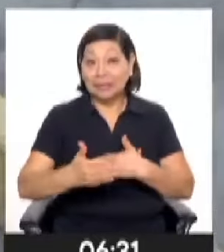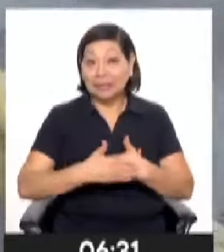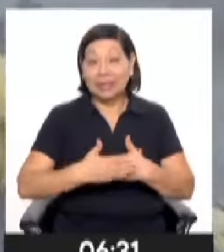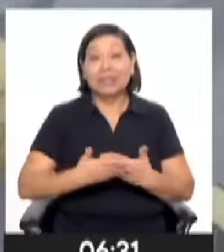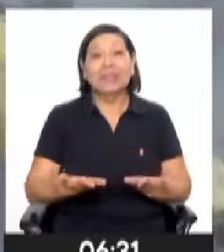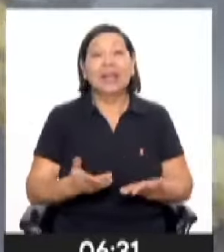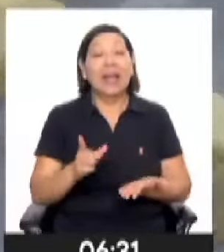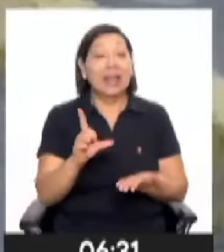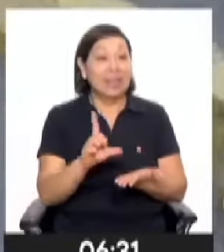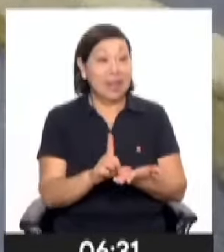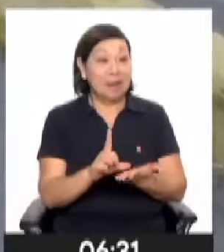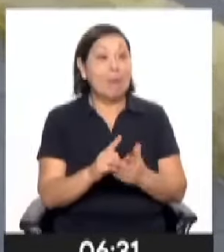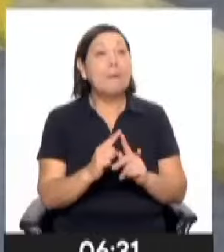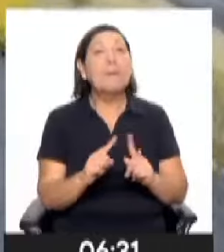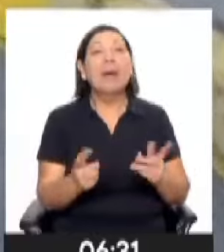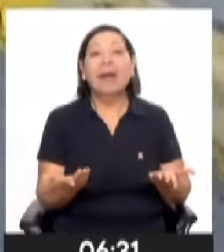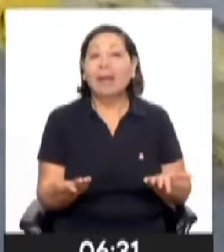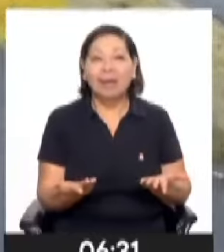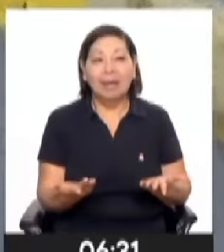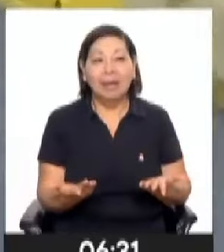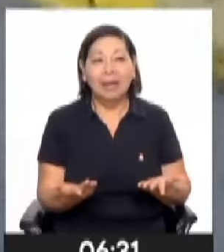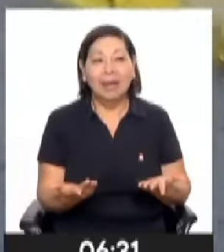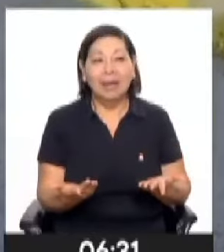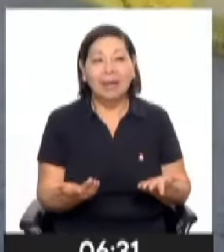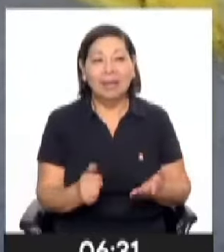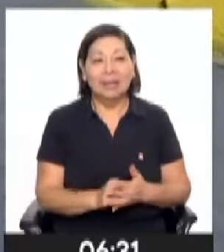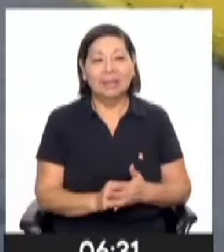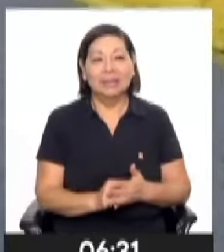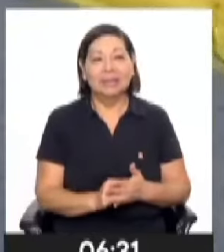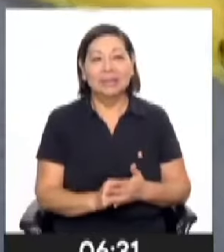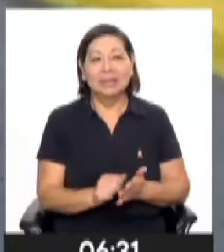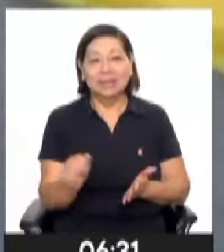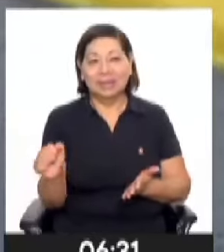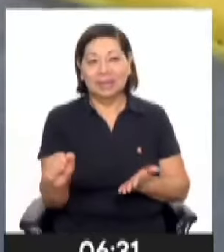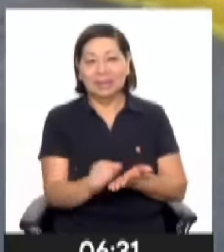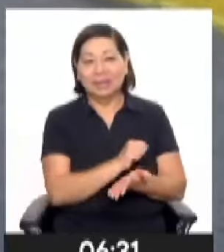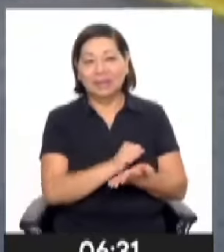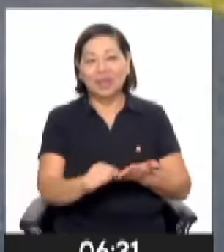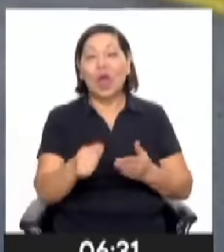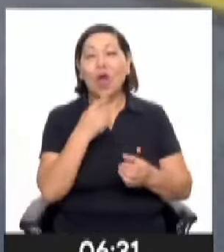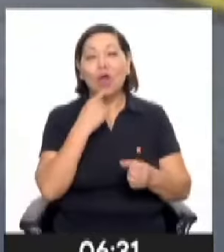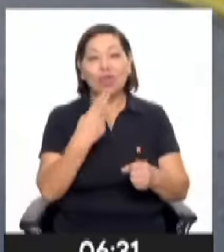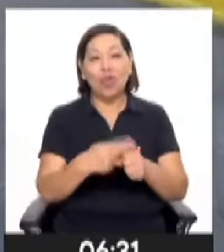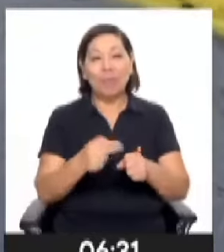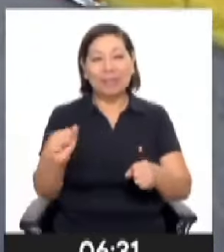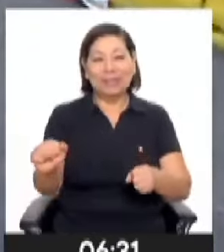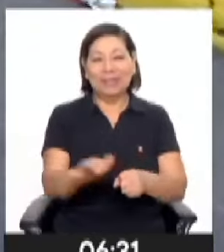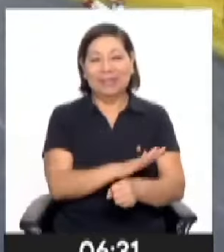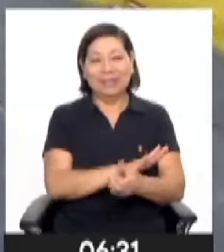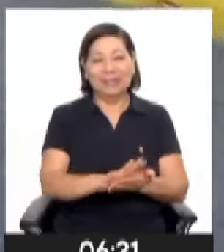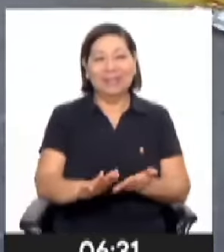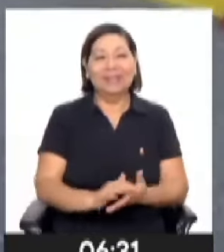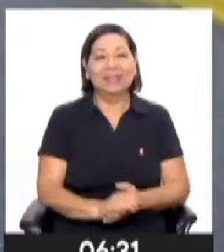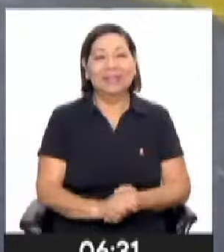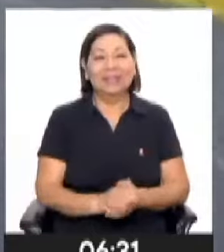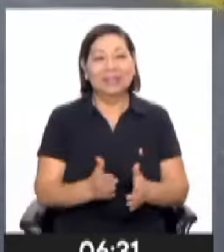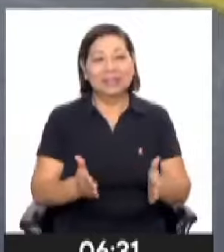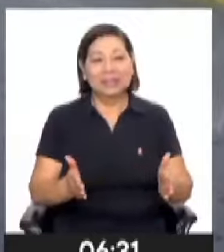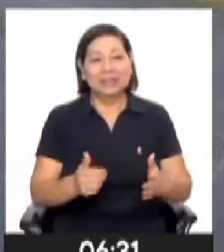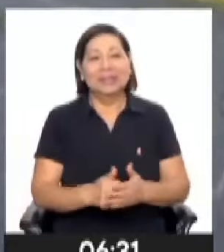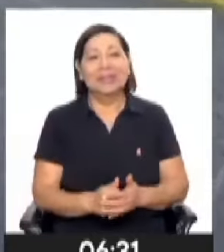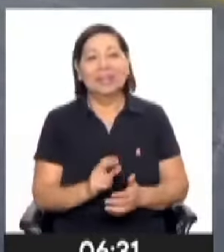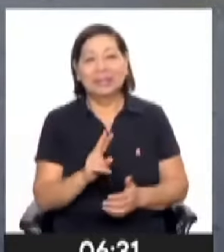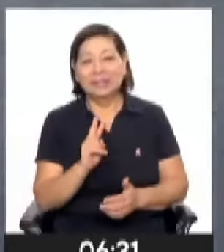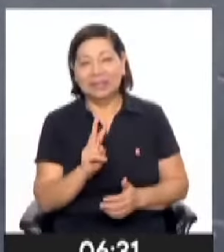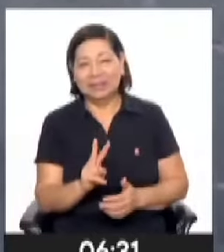la Municipalidad de Lima, ¿para qué? Para eliminar todo este tipo de supuesto, digamos, lotización.